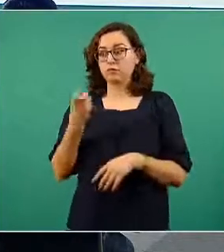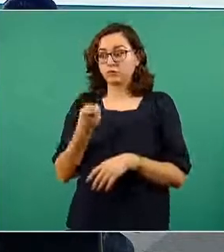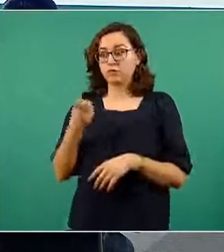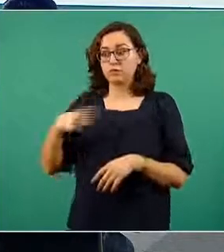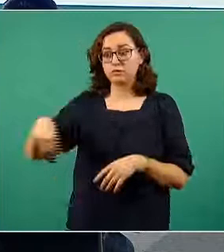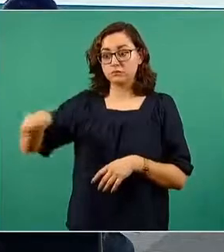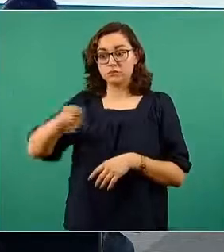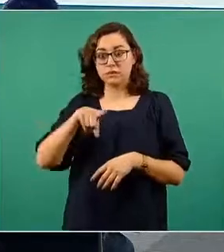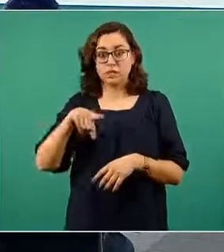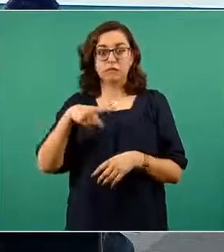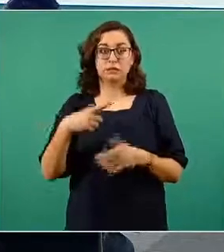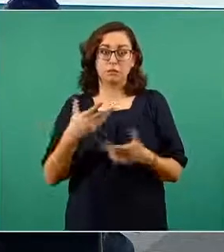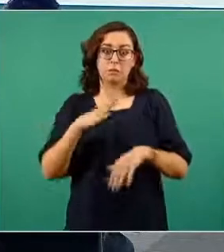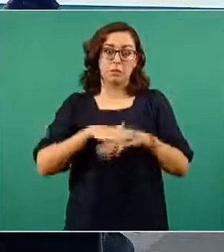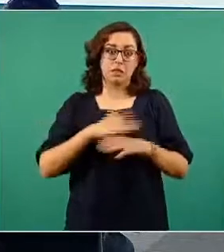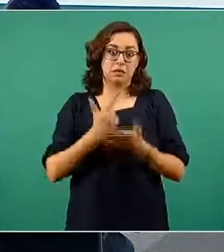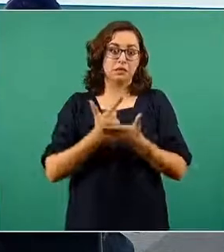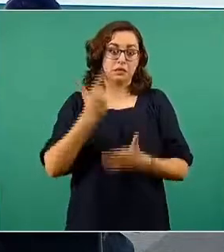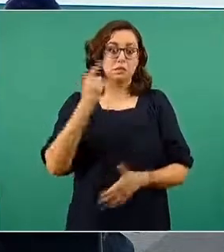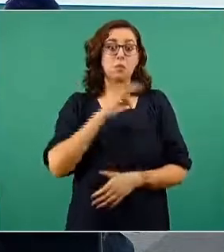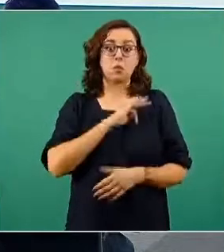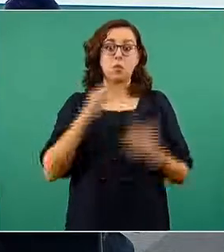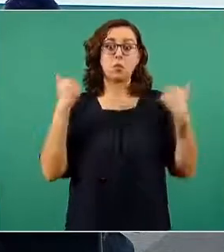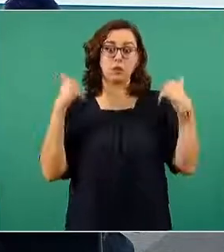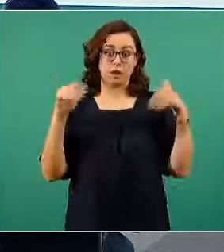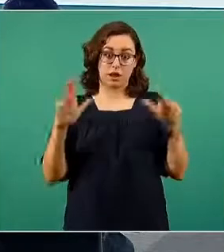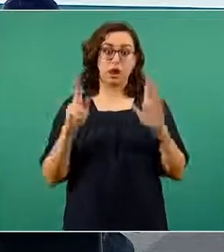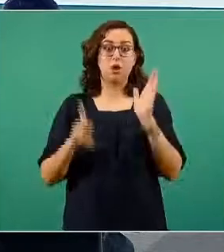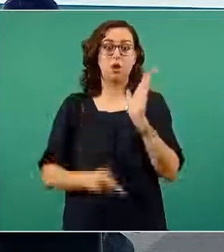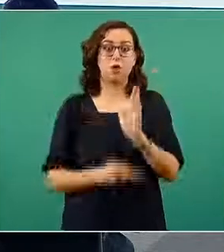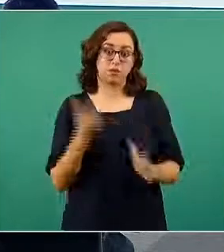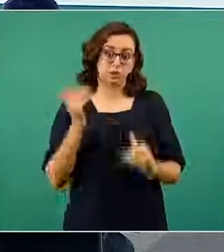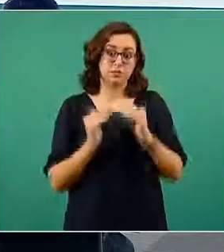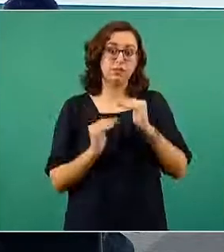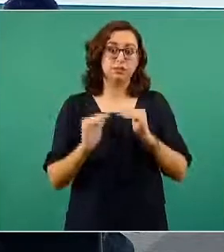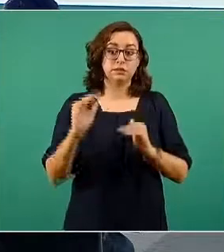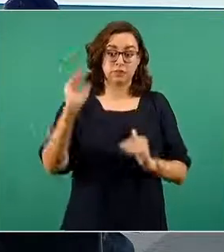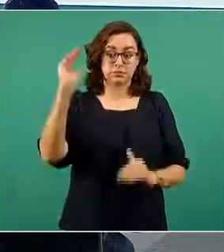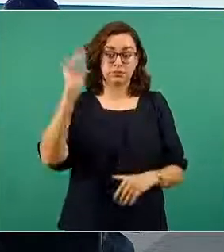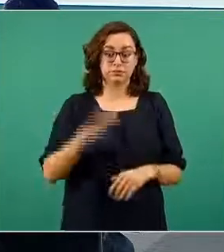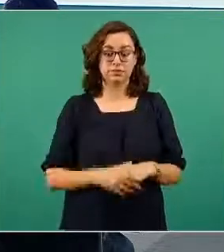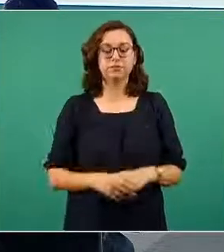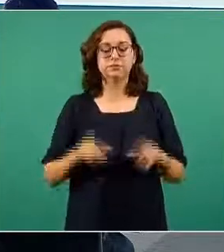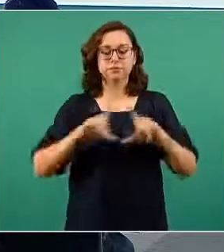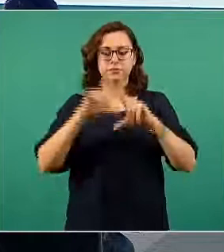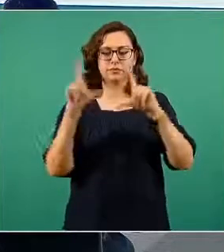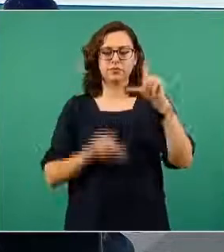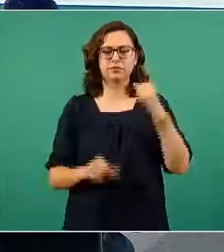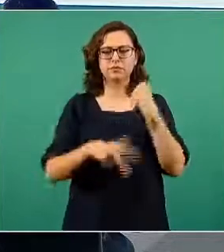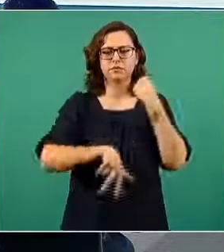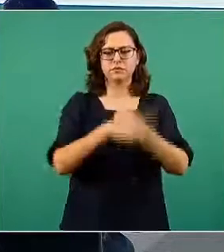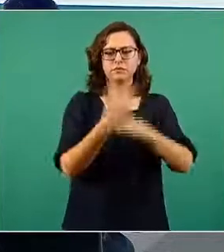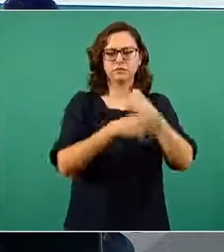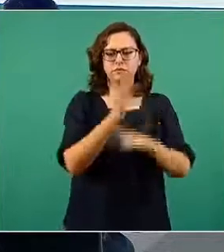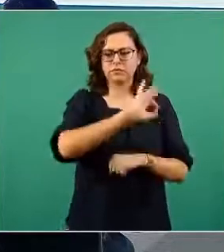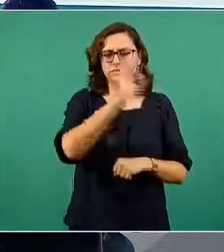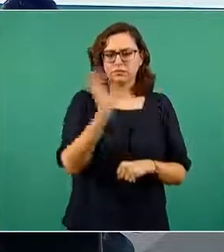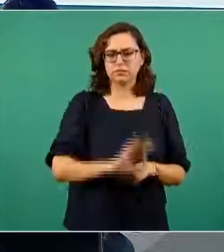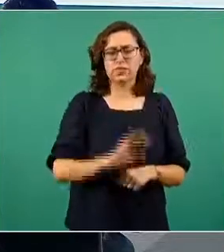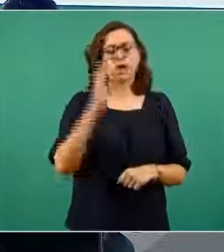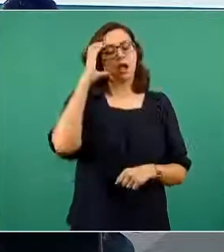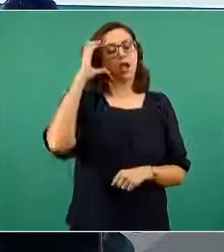obviamente en este campo. Si vemos la ocupación de camas generales, 13% a nivel nacional, las camas con